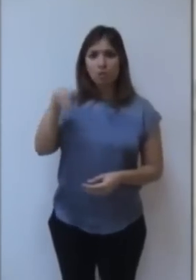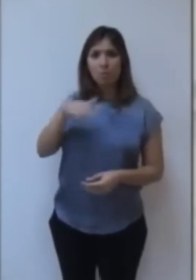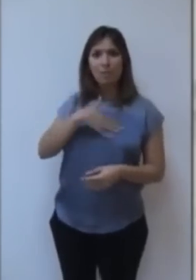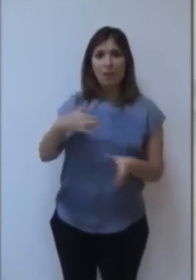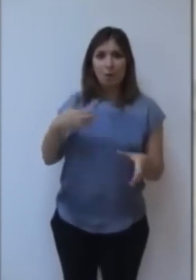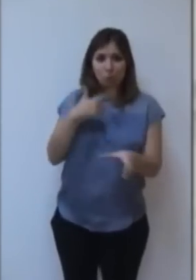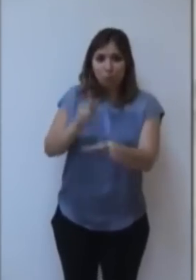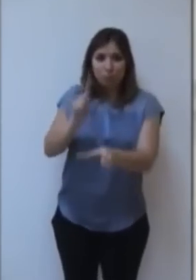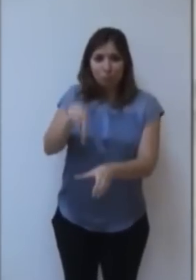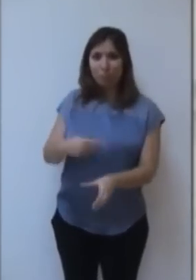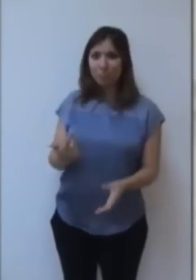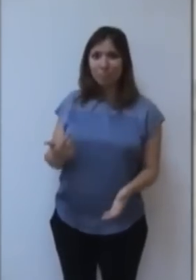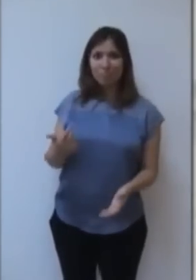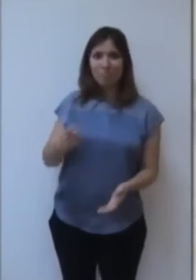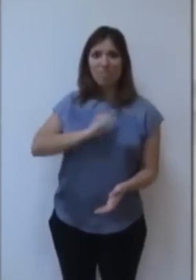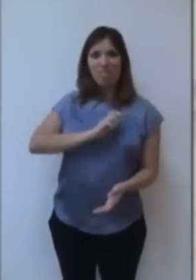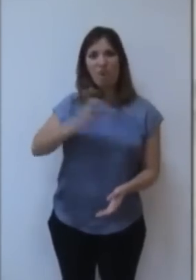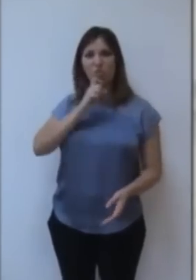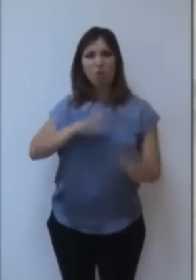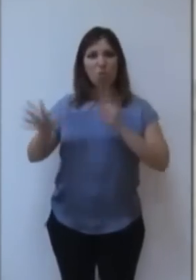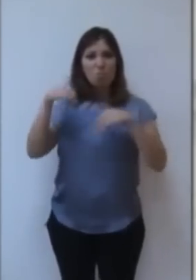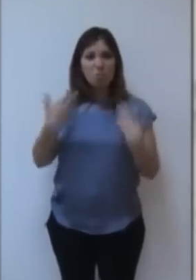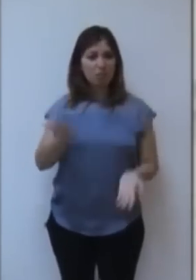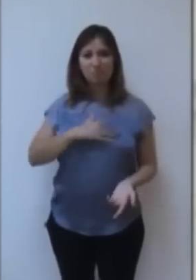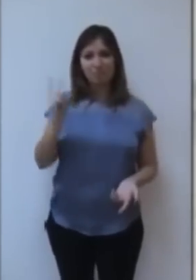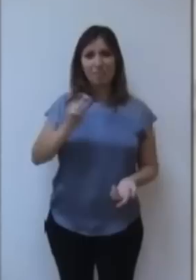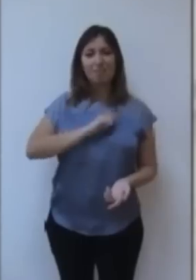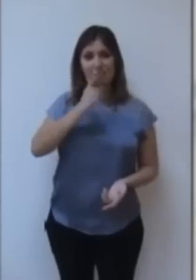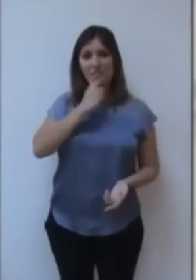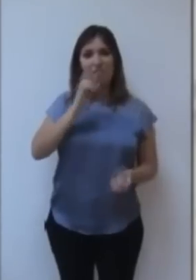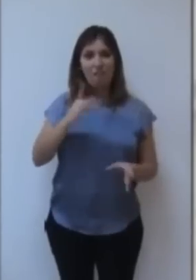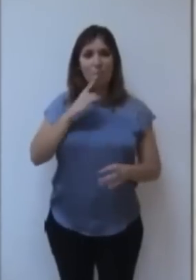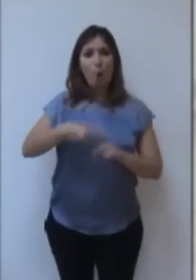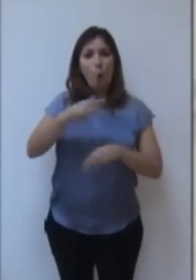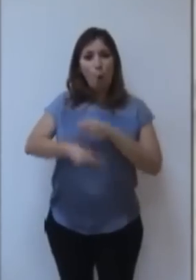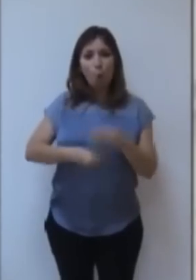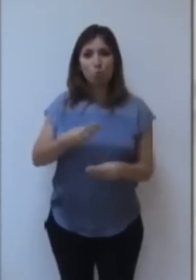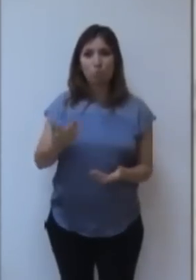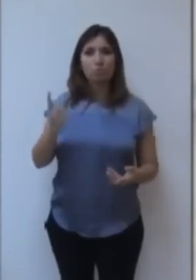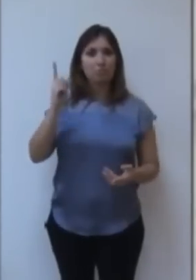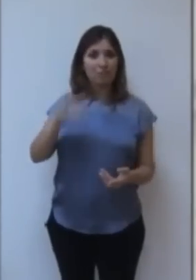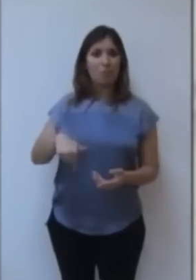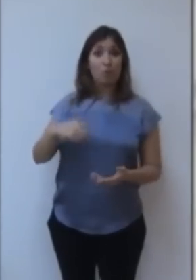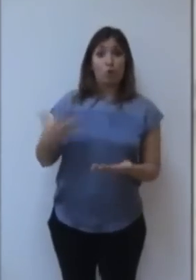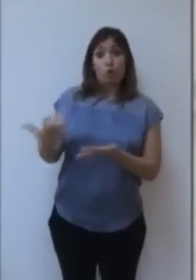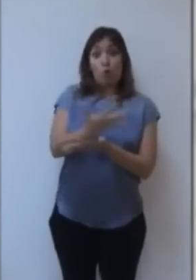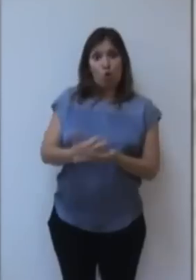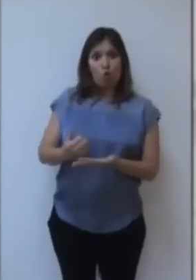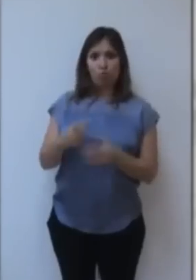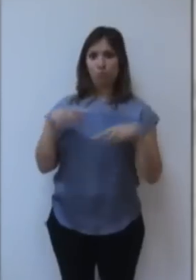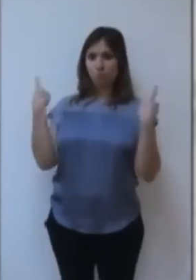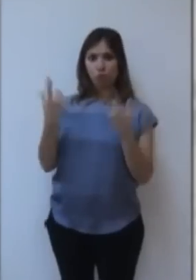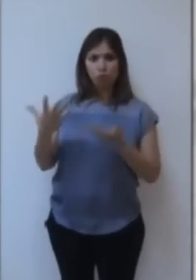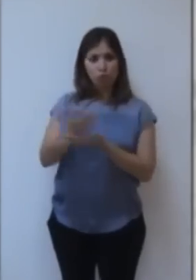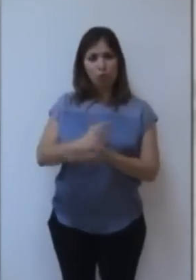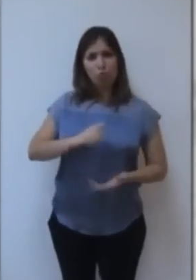grupo, ¿no? A mí también, ¿para qué me va a ser algo más complicado si puede ser algo mejor y más usable? O sea, me facilitan también a todos nos